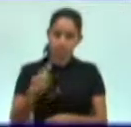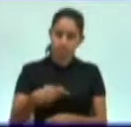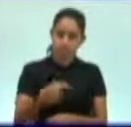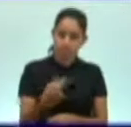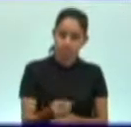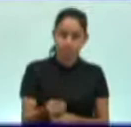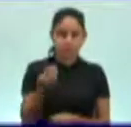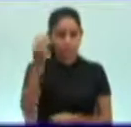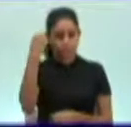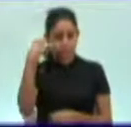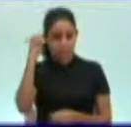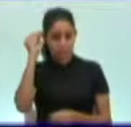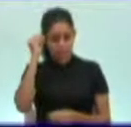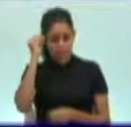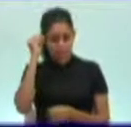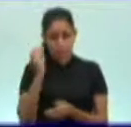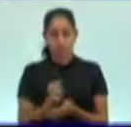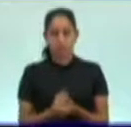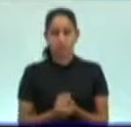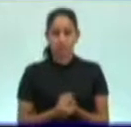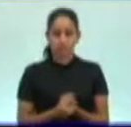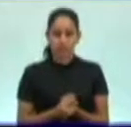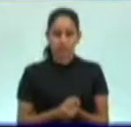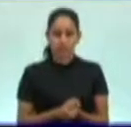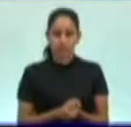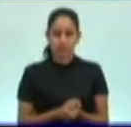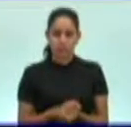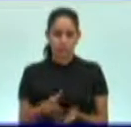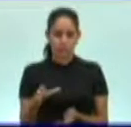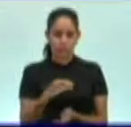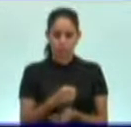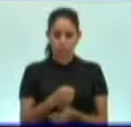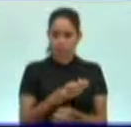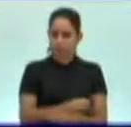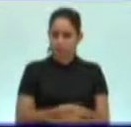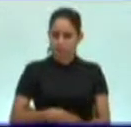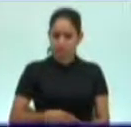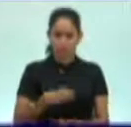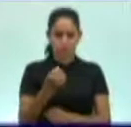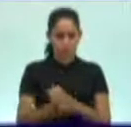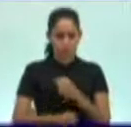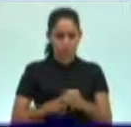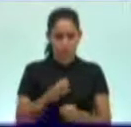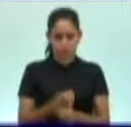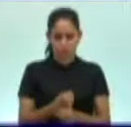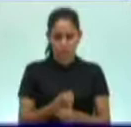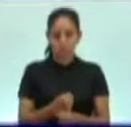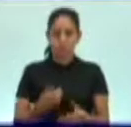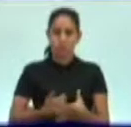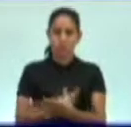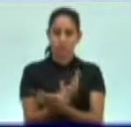de aprendizaje el conocimiento, significado histórico,